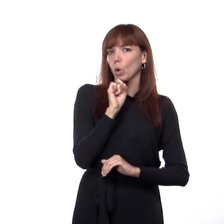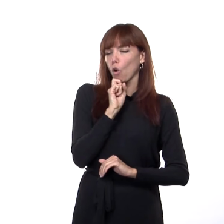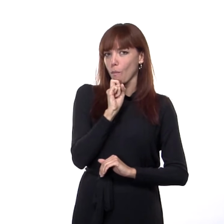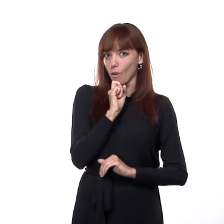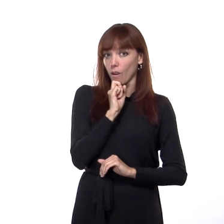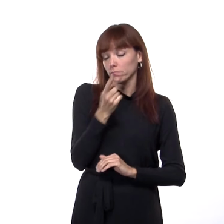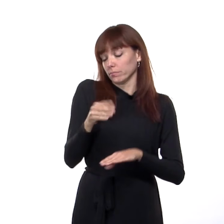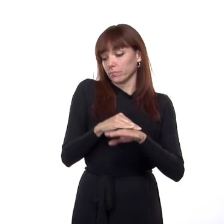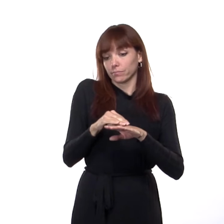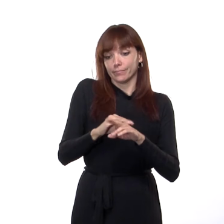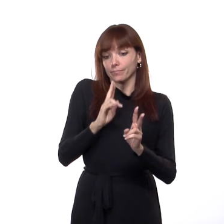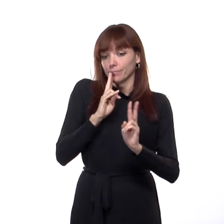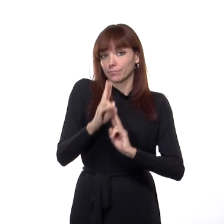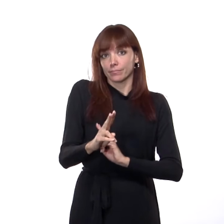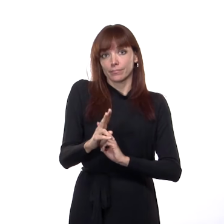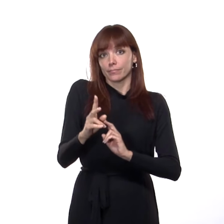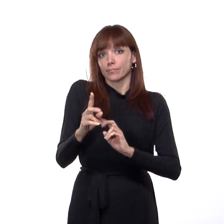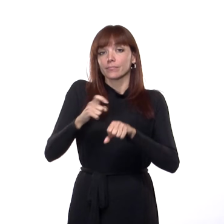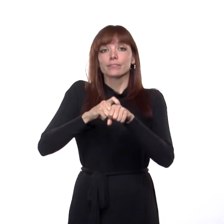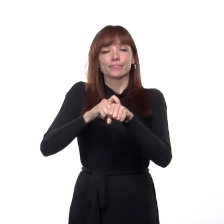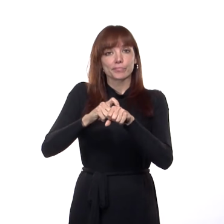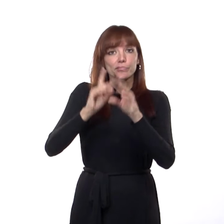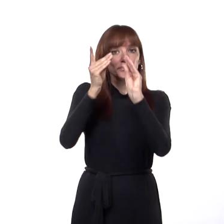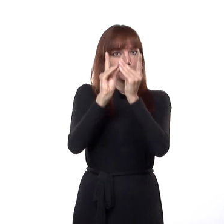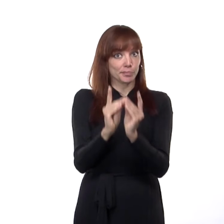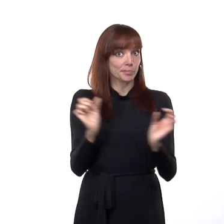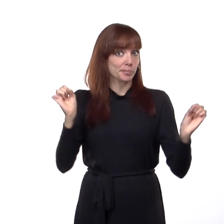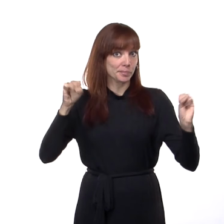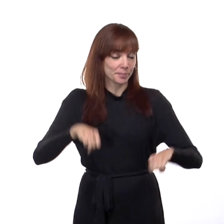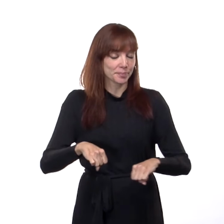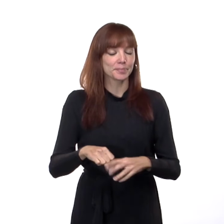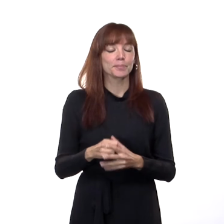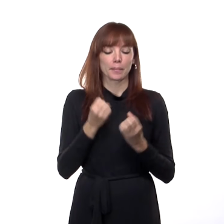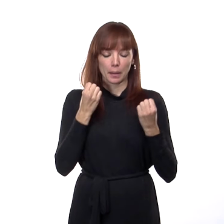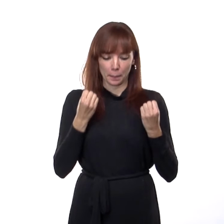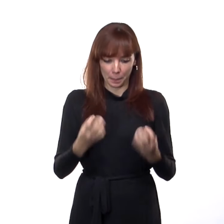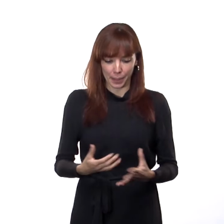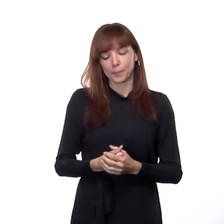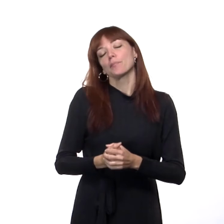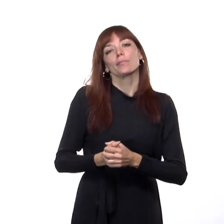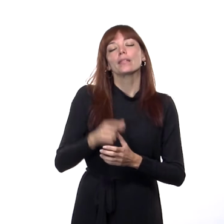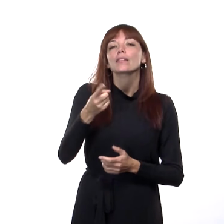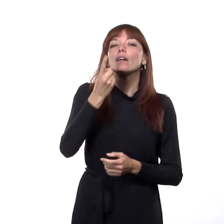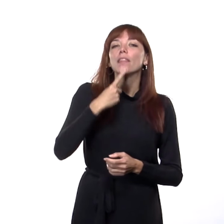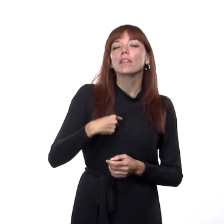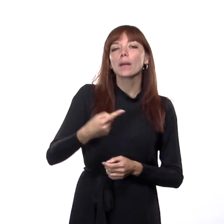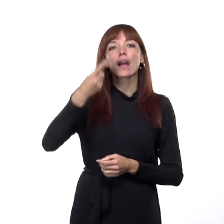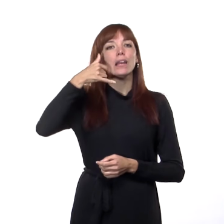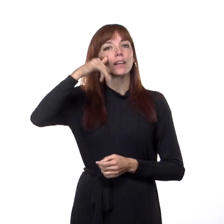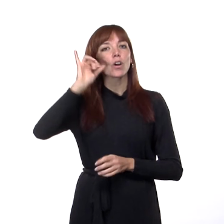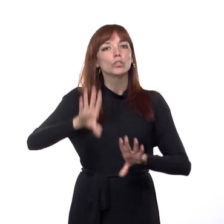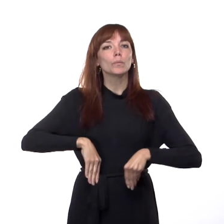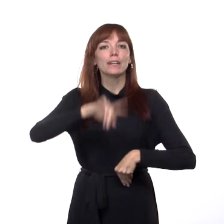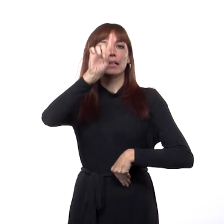pues con lo que se denomina como el género digital vale bien eso es lo que nos va a decir que tiene que ser un riesgo asumible